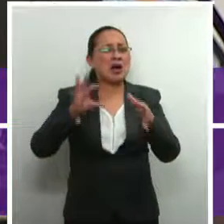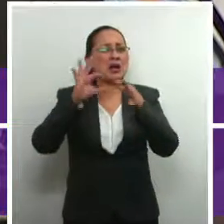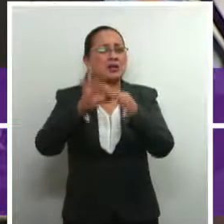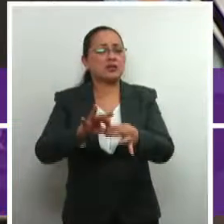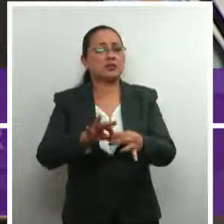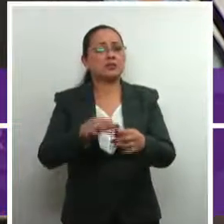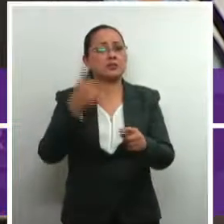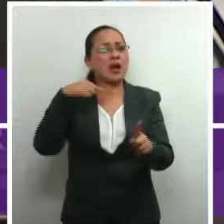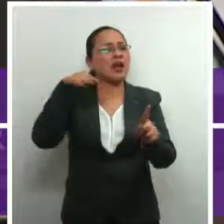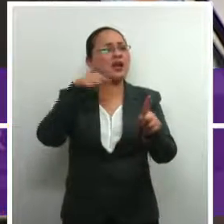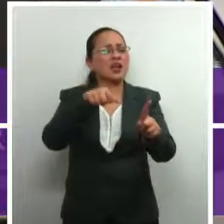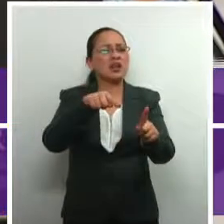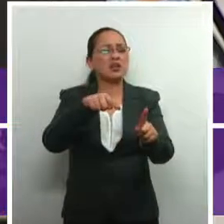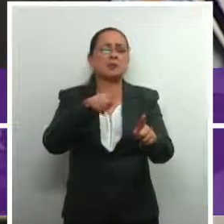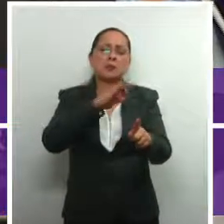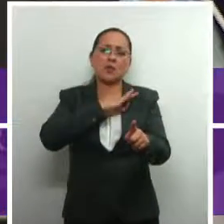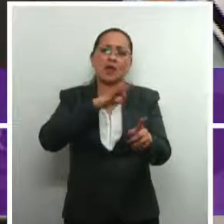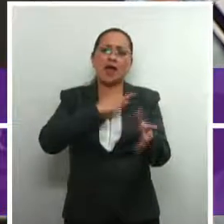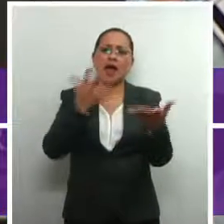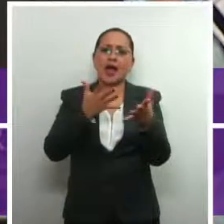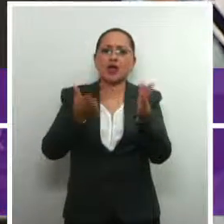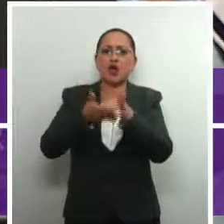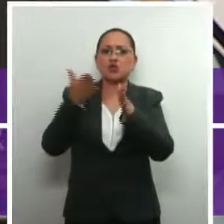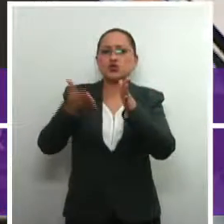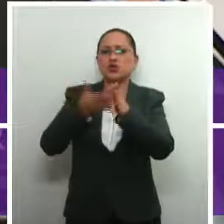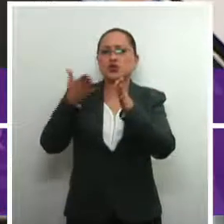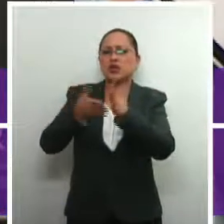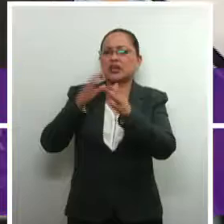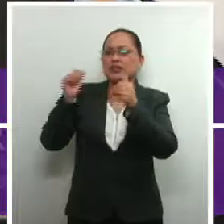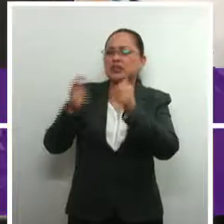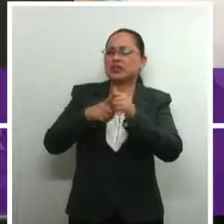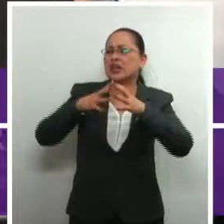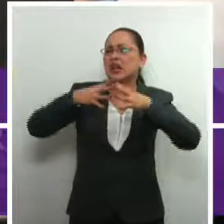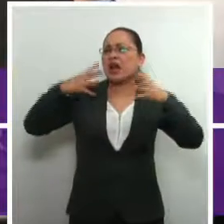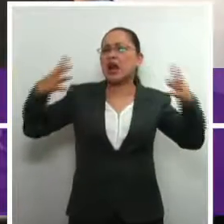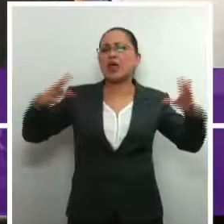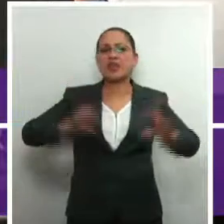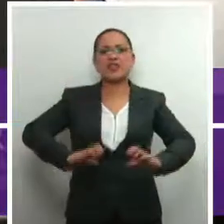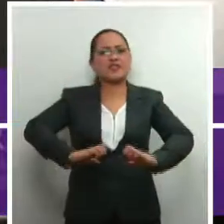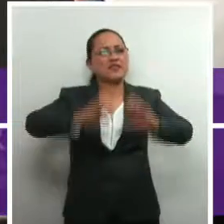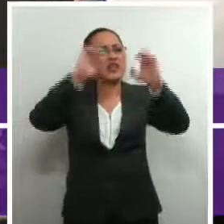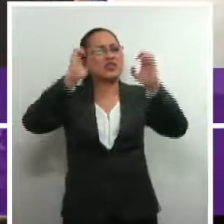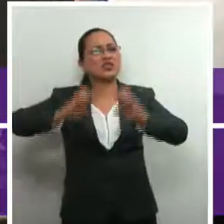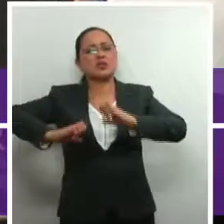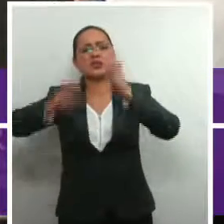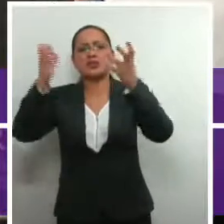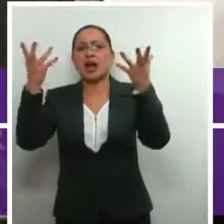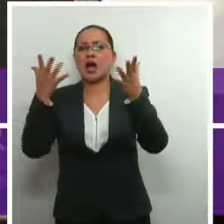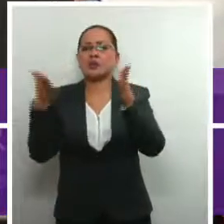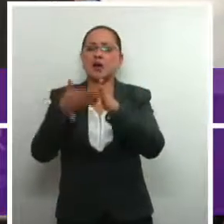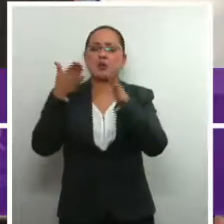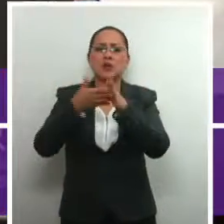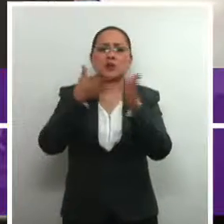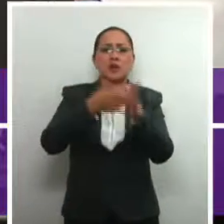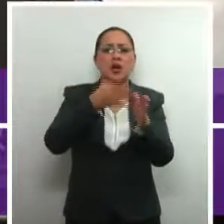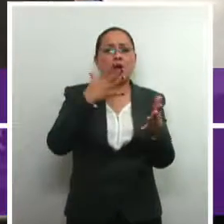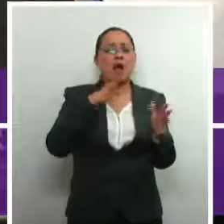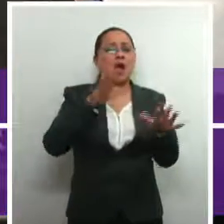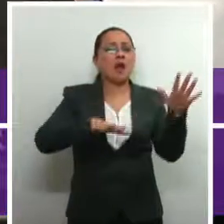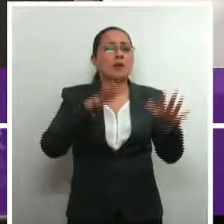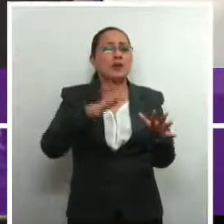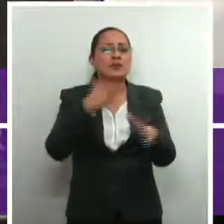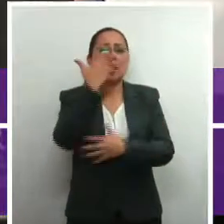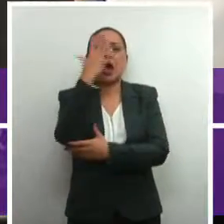con el fin de llevar a cabo obras faraónicas, en algunos casos, pues se han tirado cientos